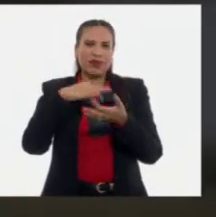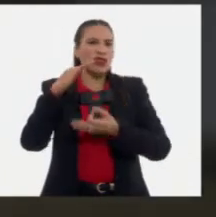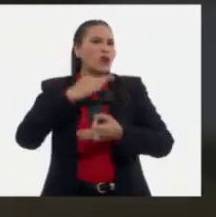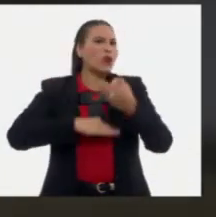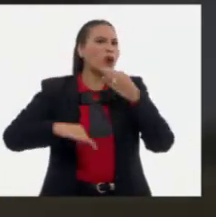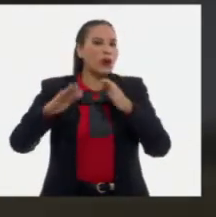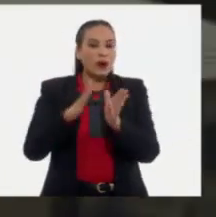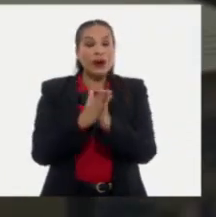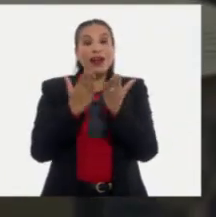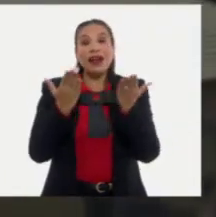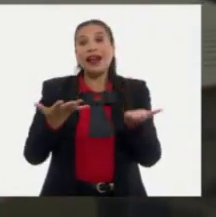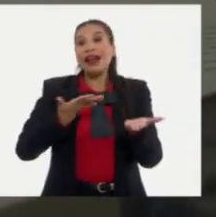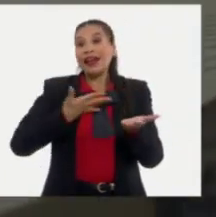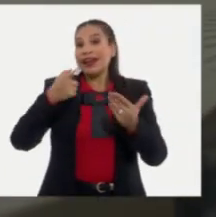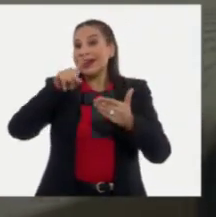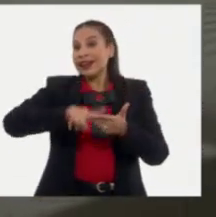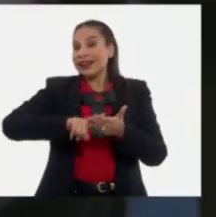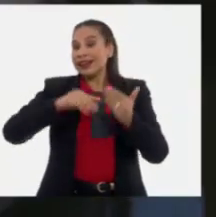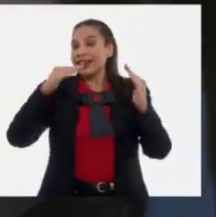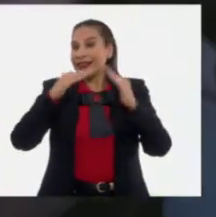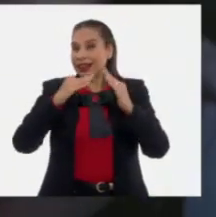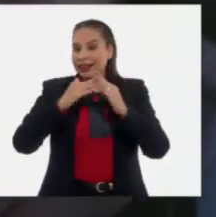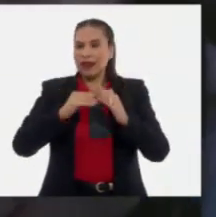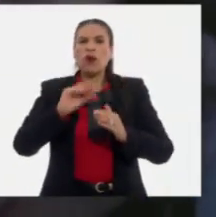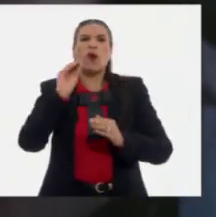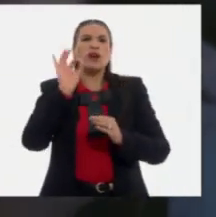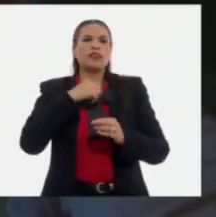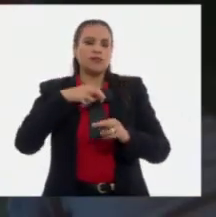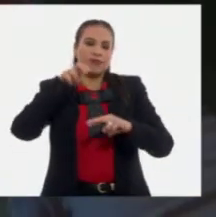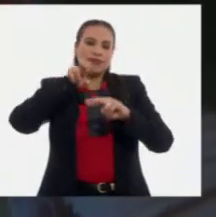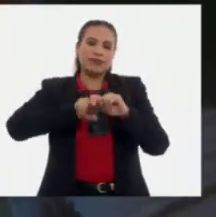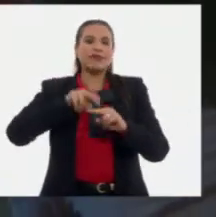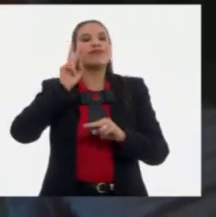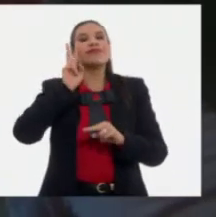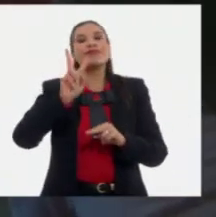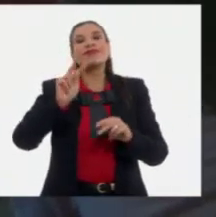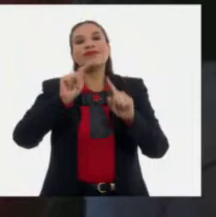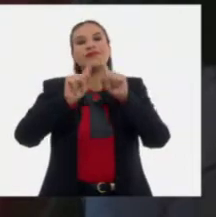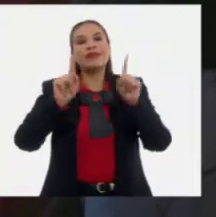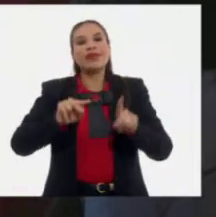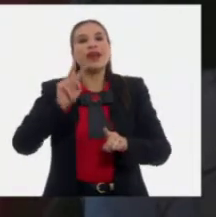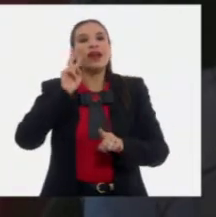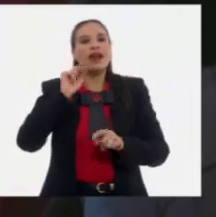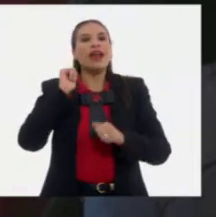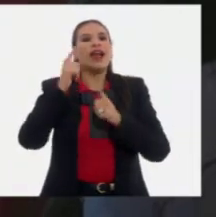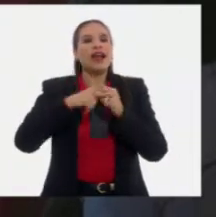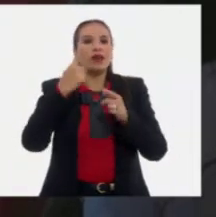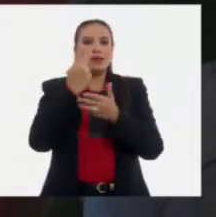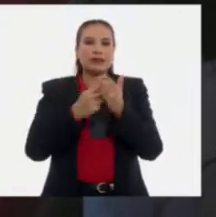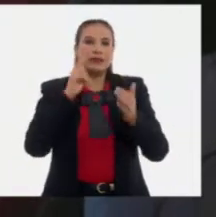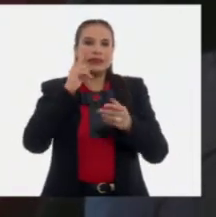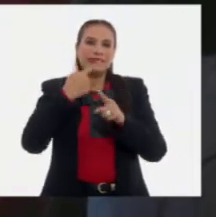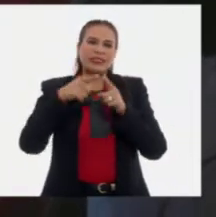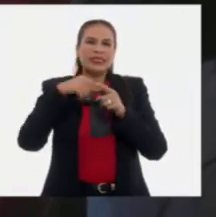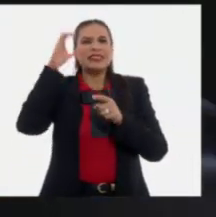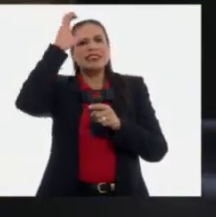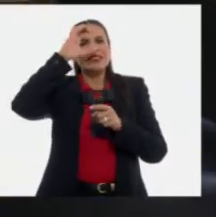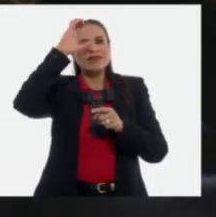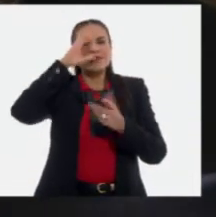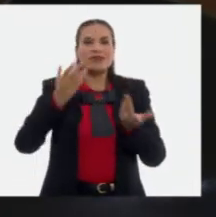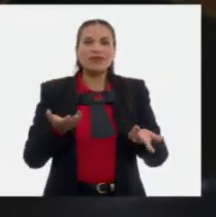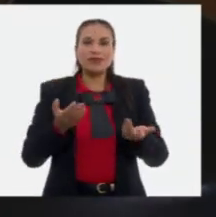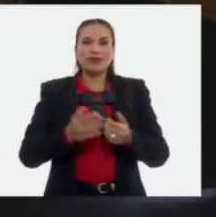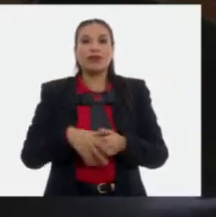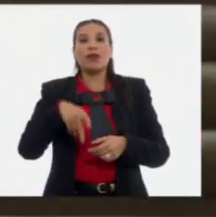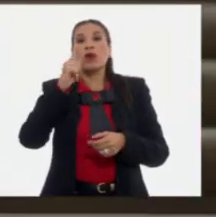todos los libros que encontraba en casa, o cuando me sentaba frente a la tele para ver programas de ciencia ficción.